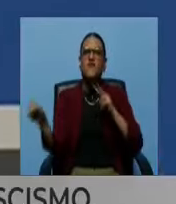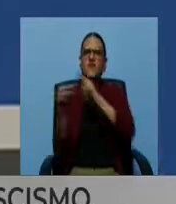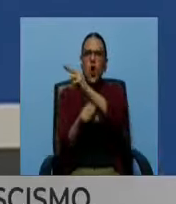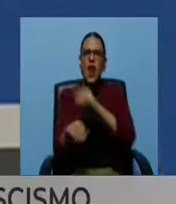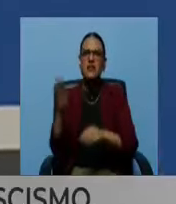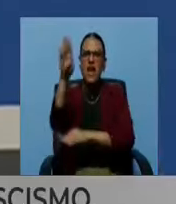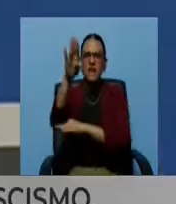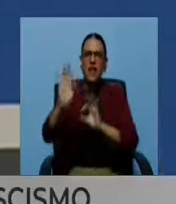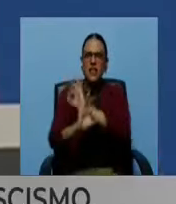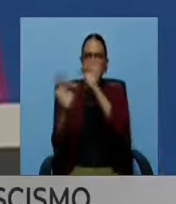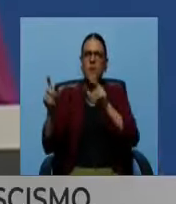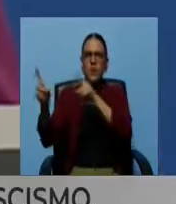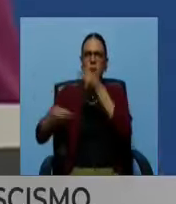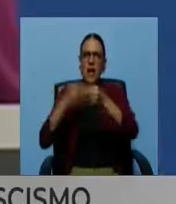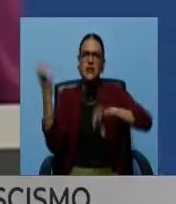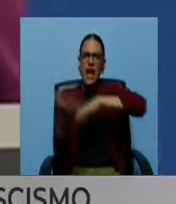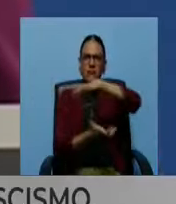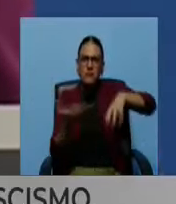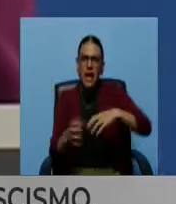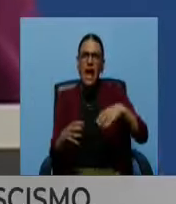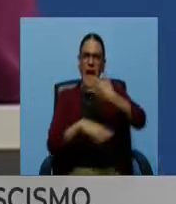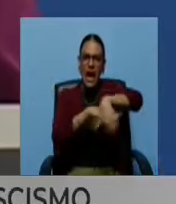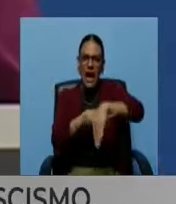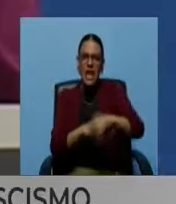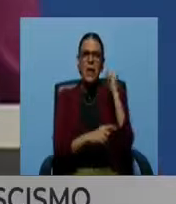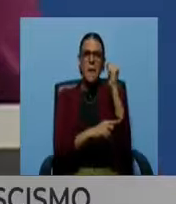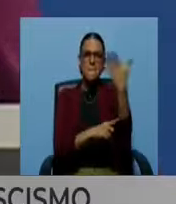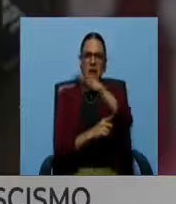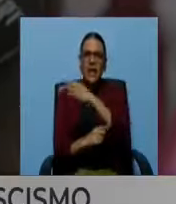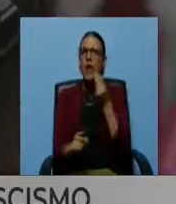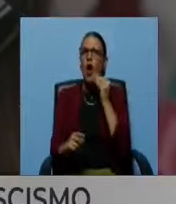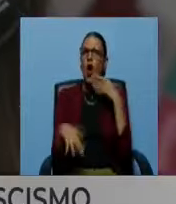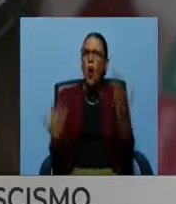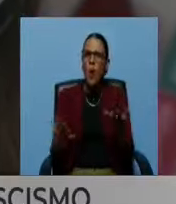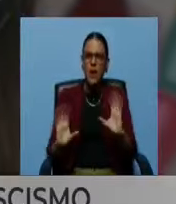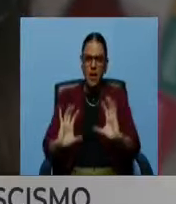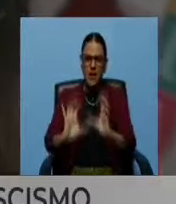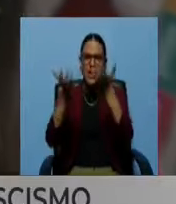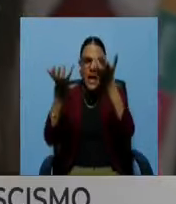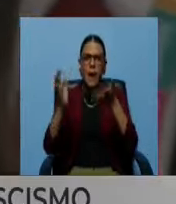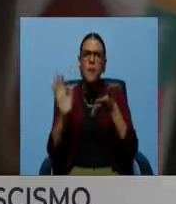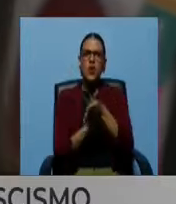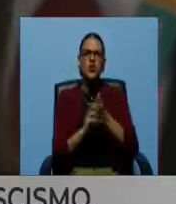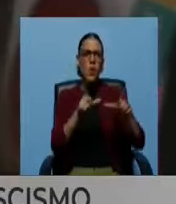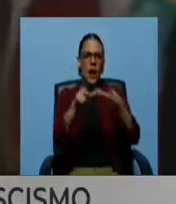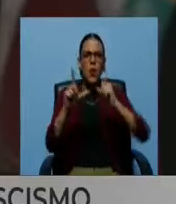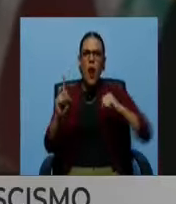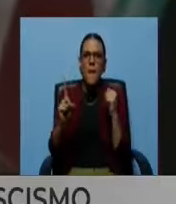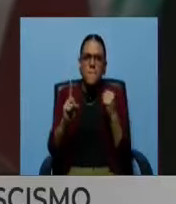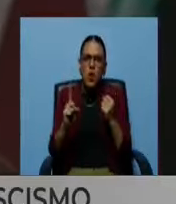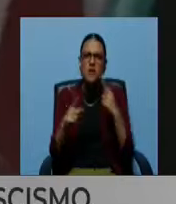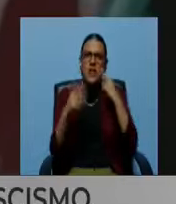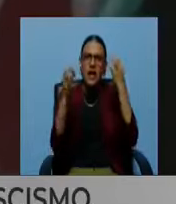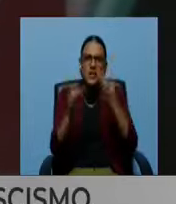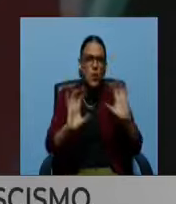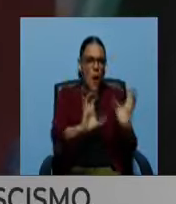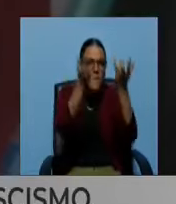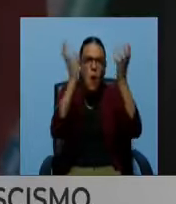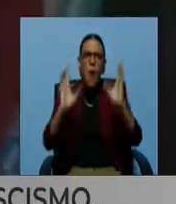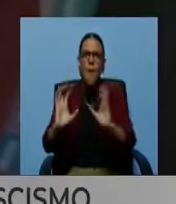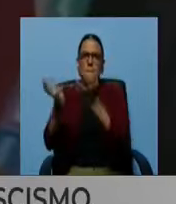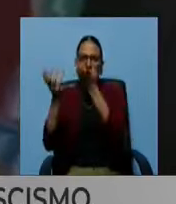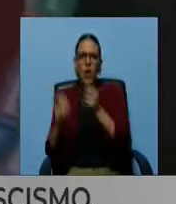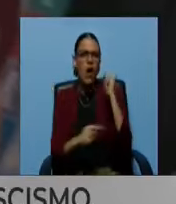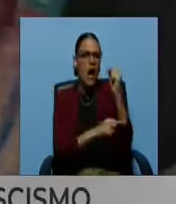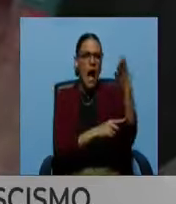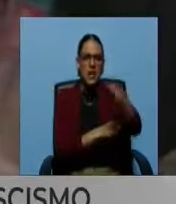calle, asesinando a nuestros jóvenes, quemando puestos de seguridad policial,